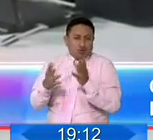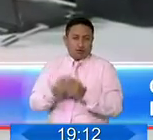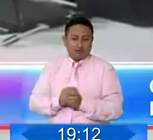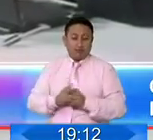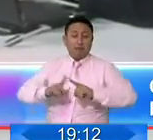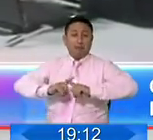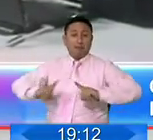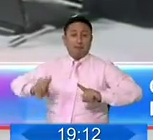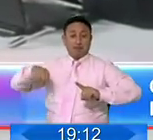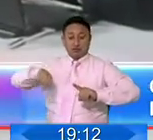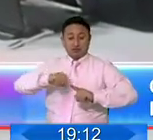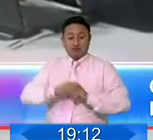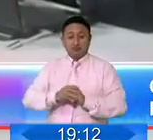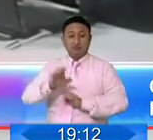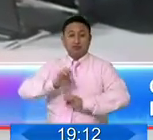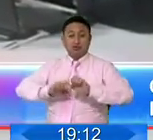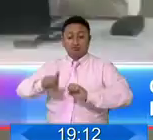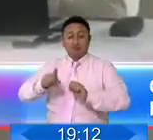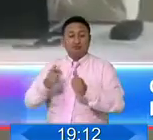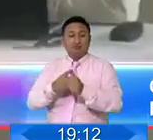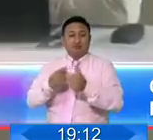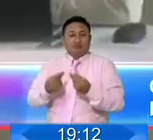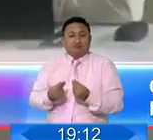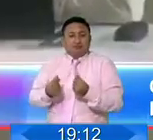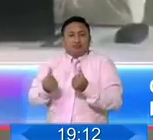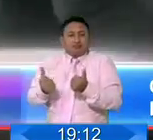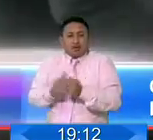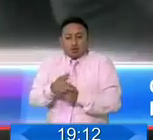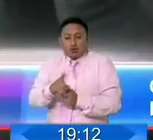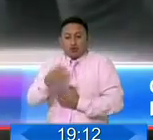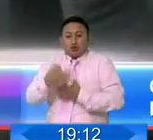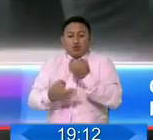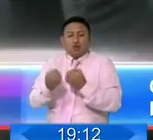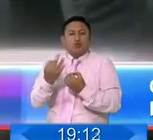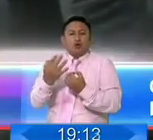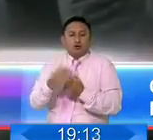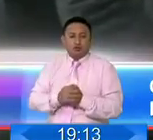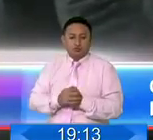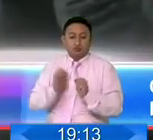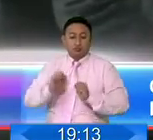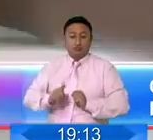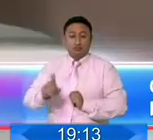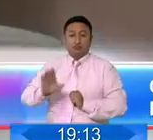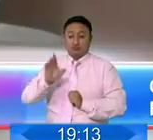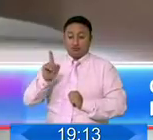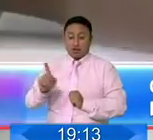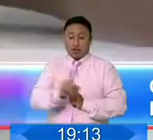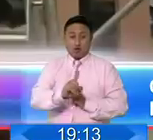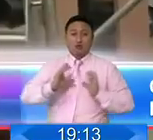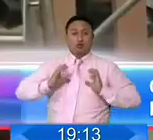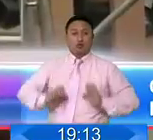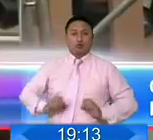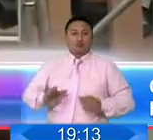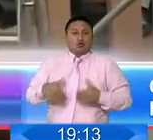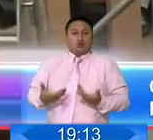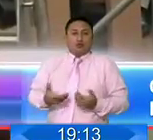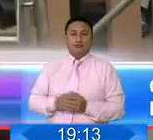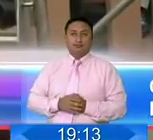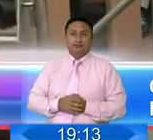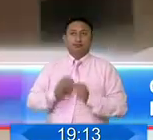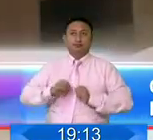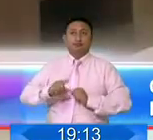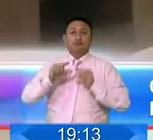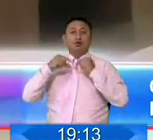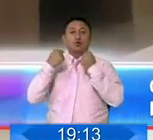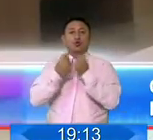no solamente se evaluarán la calidad y la cantidad de sentencias, sino también la conducta de los magistrados. Además, se trabajará con un